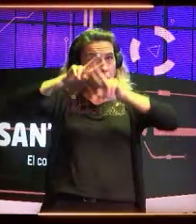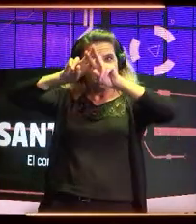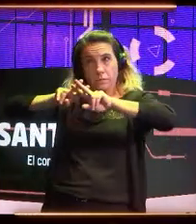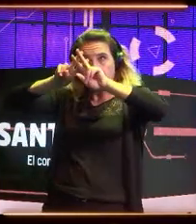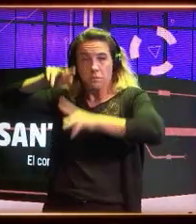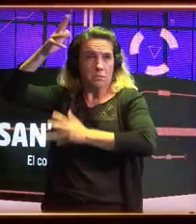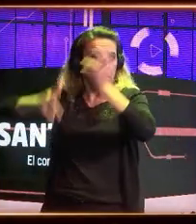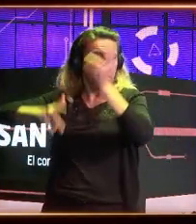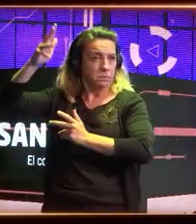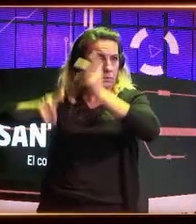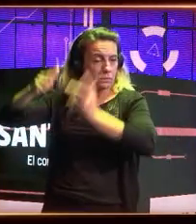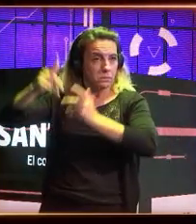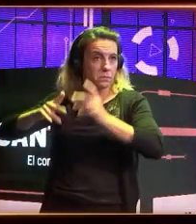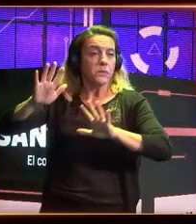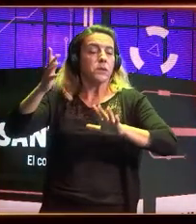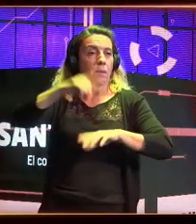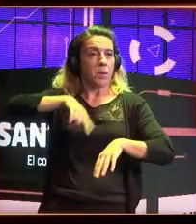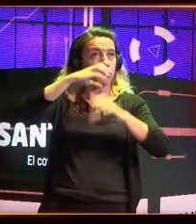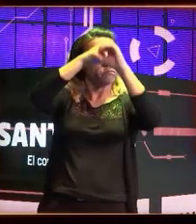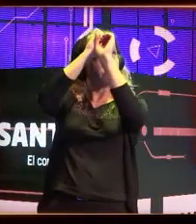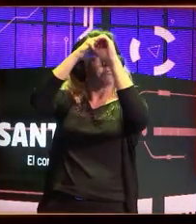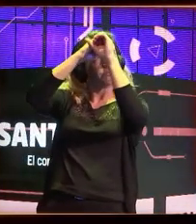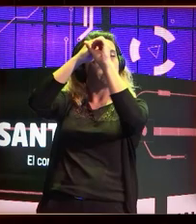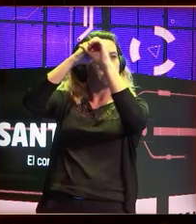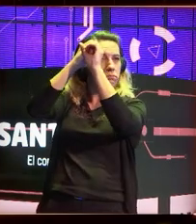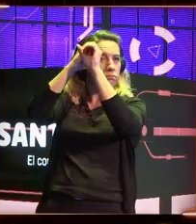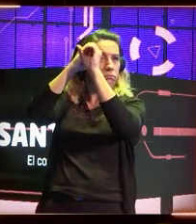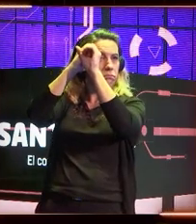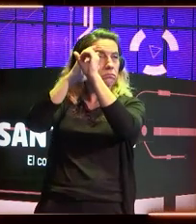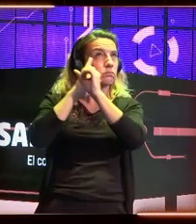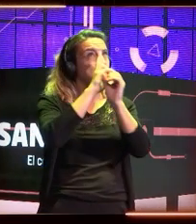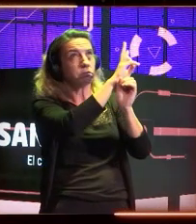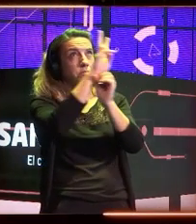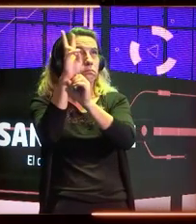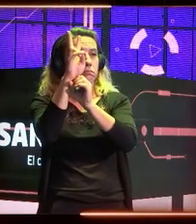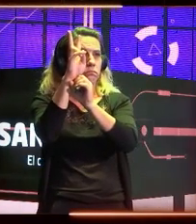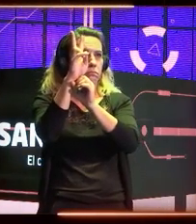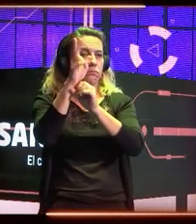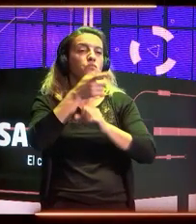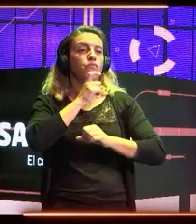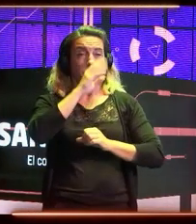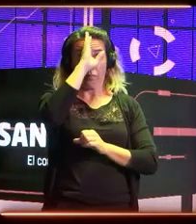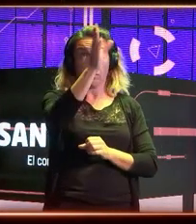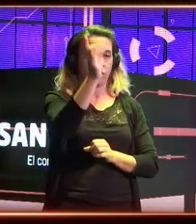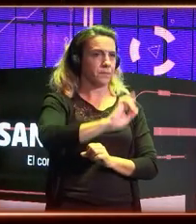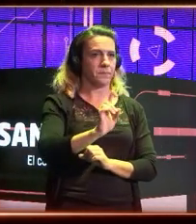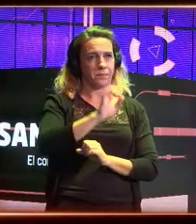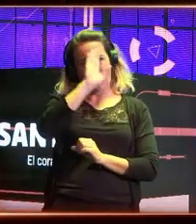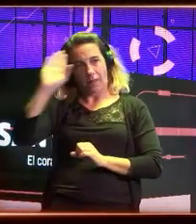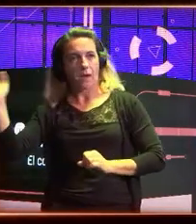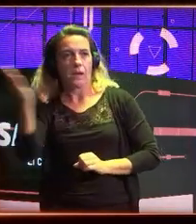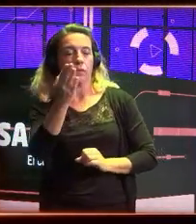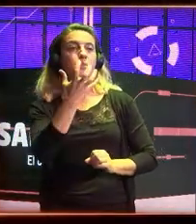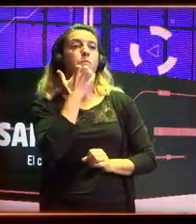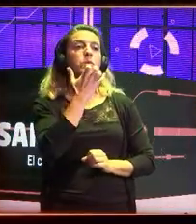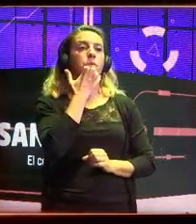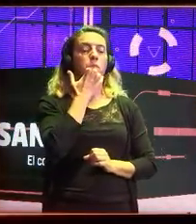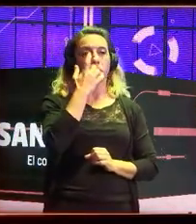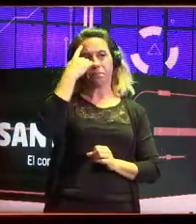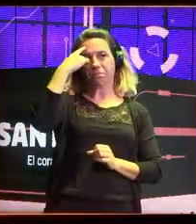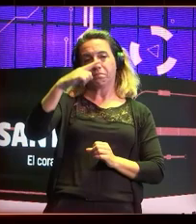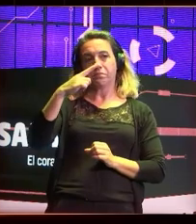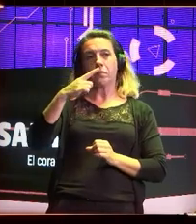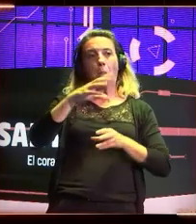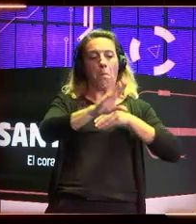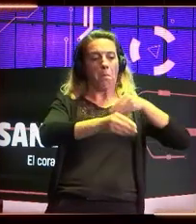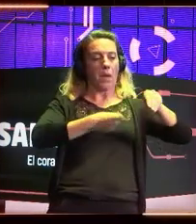matemáticamente pero también porque se han observado y se han observado eh indirectamente Por ejemplo se sabía que el material